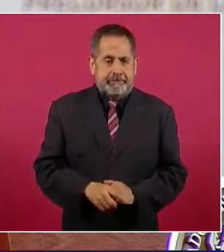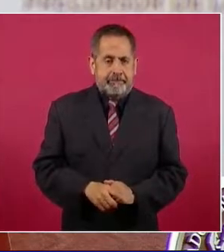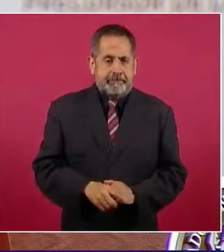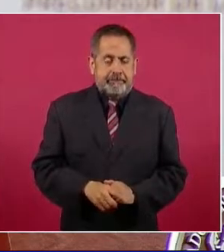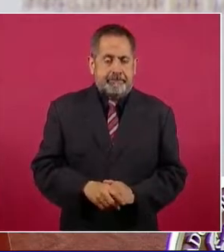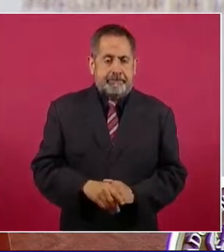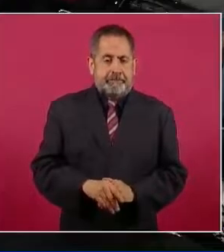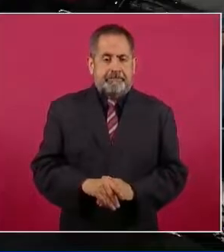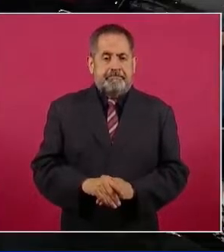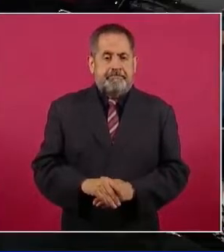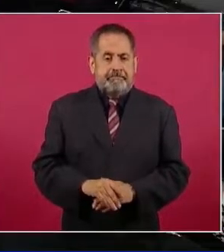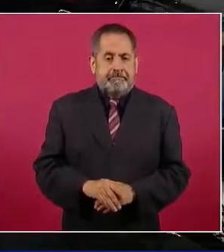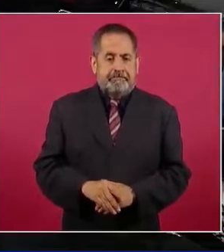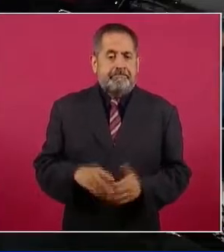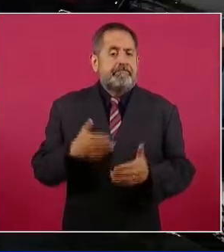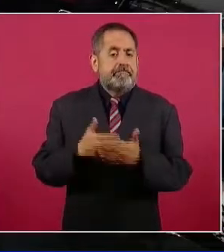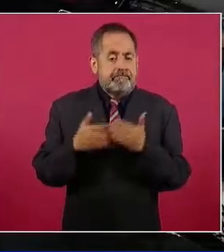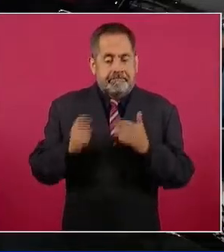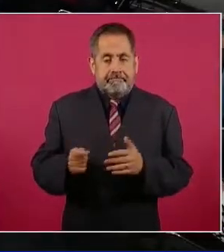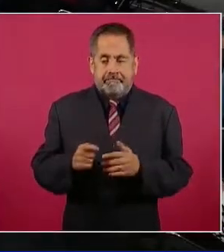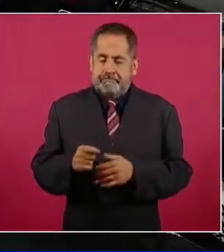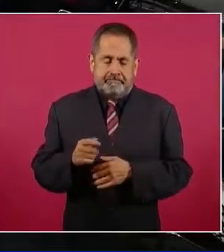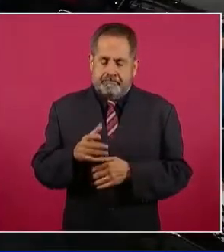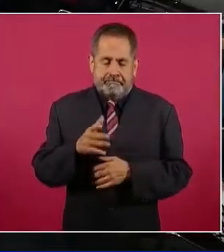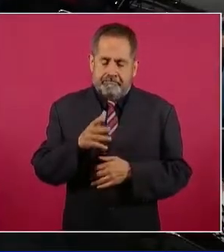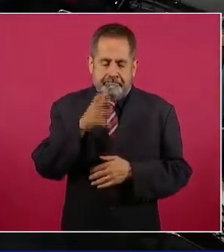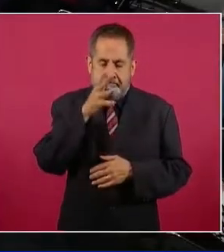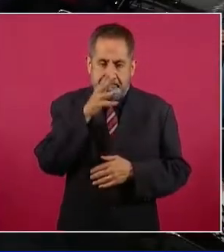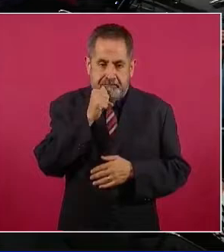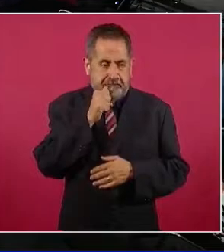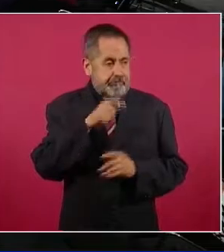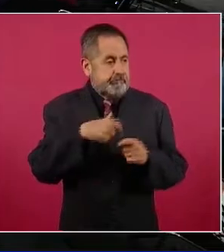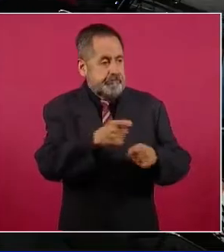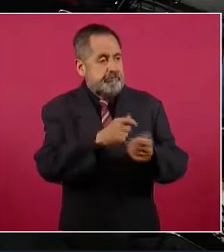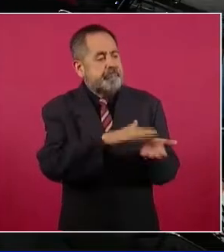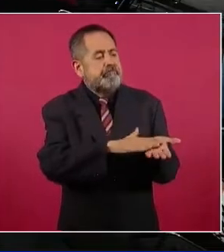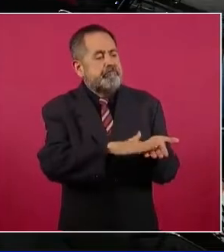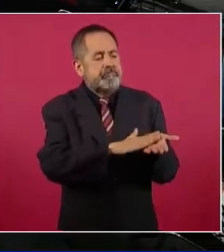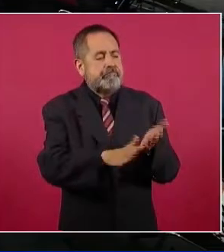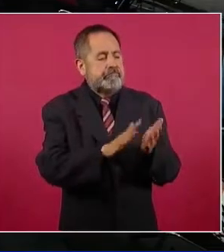Pues ahora, ya como no hay esas condonaciones,